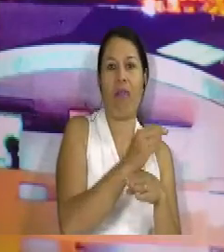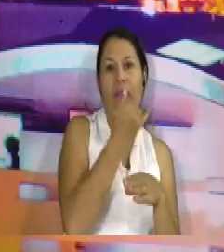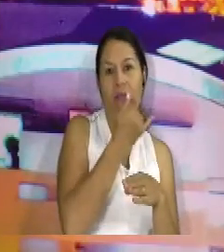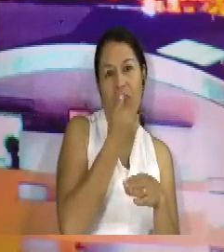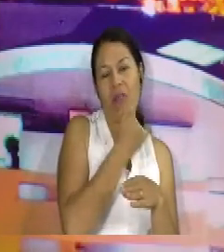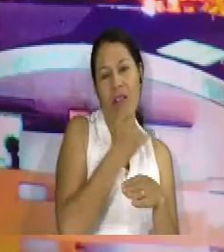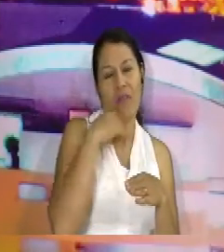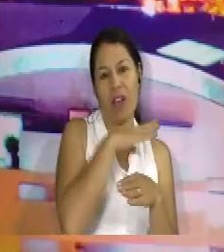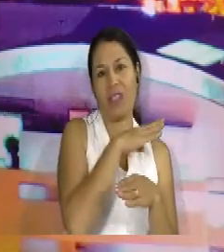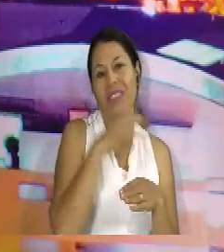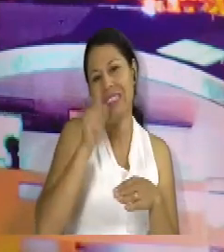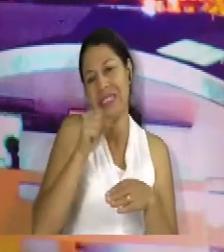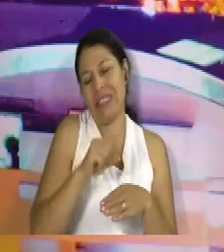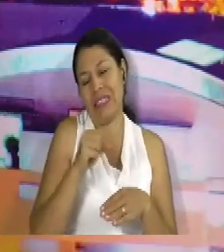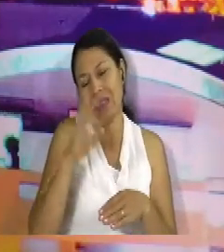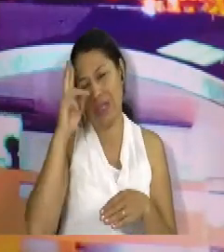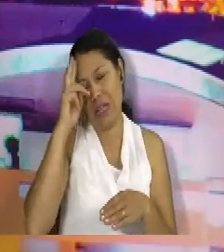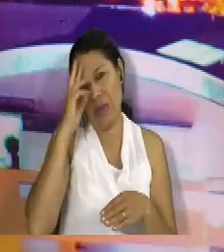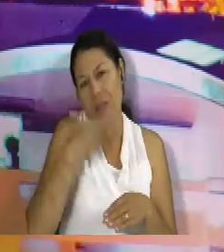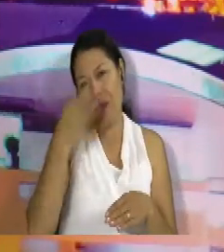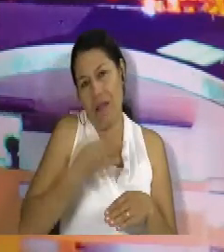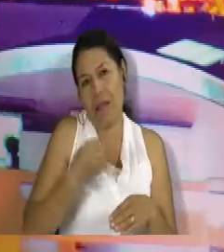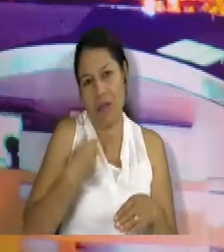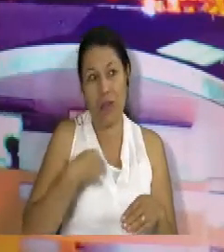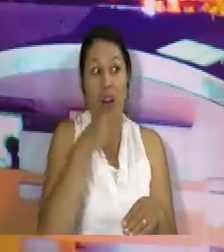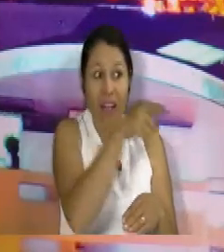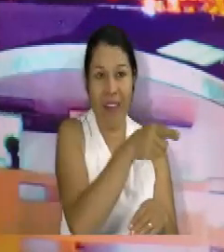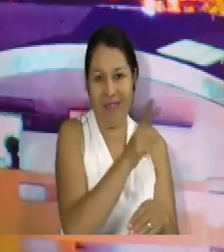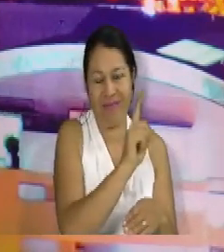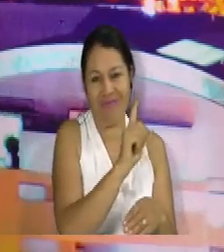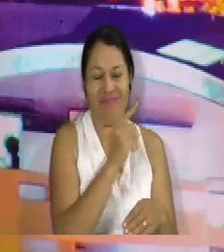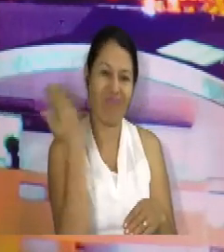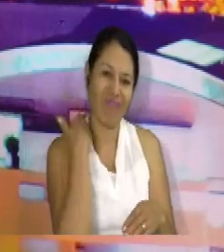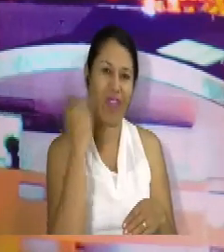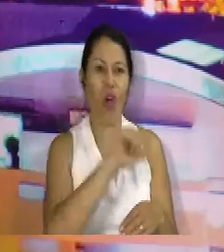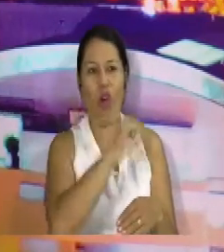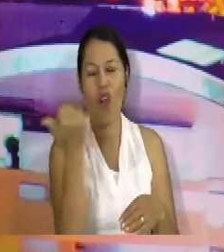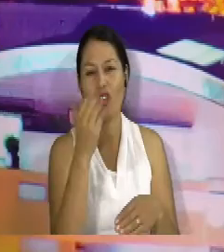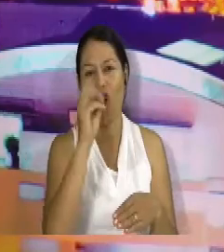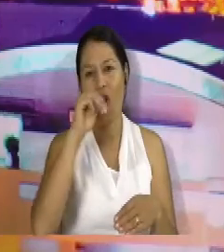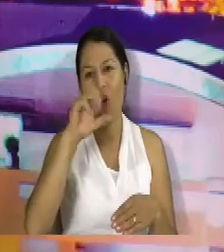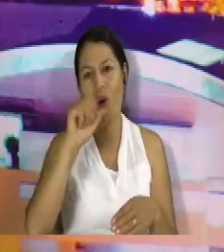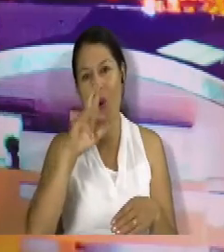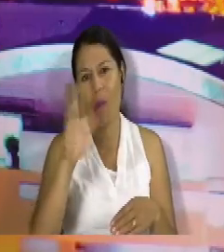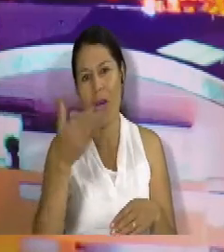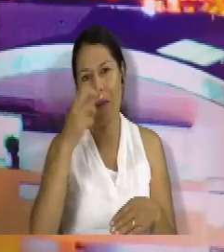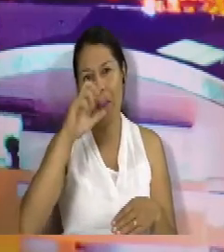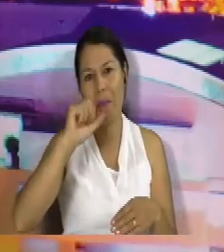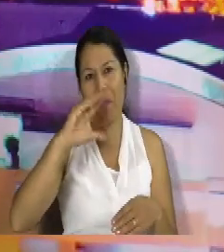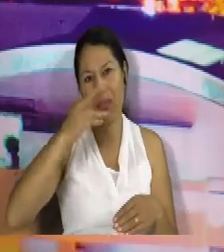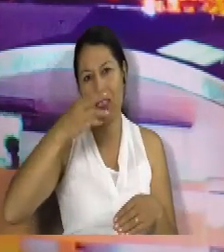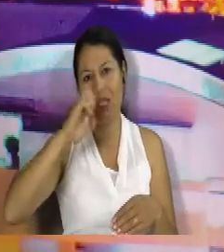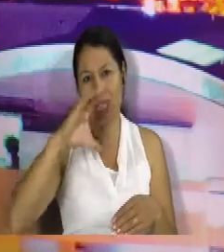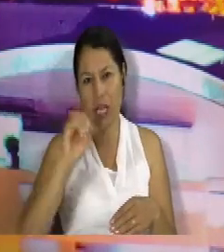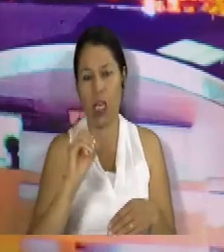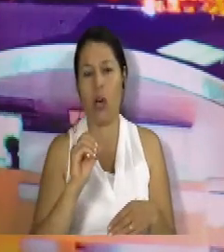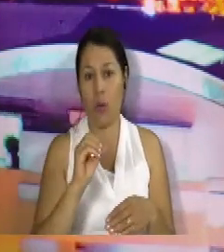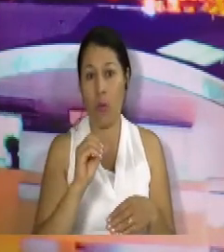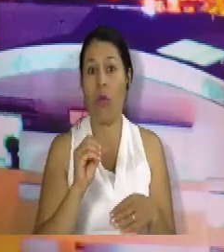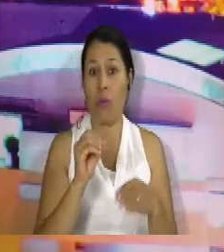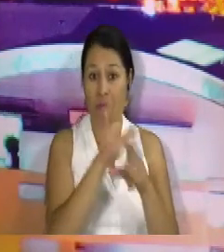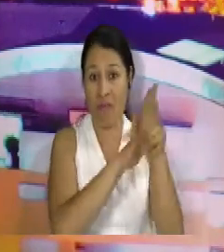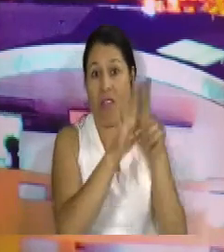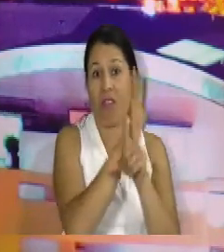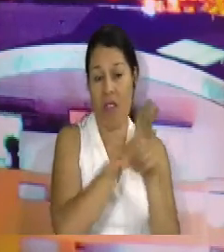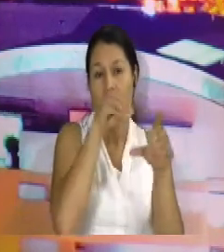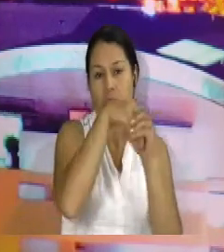era Omar Pacheco, una persona que trabajó aquí en la comuna 1 de Barrancabermeja, y aparecía en ese video.